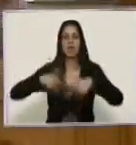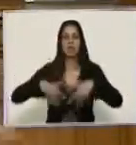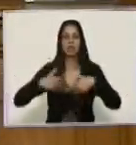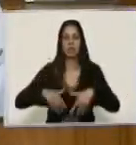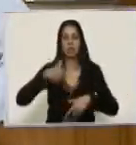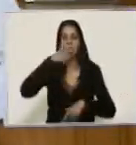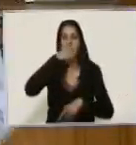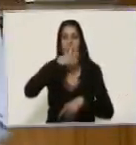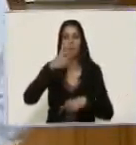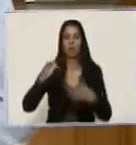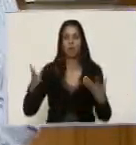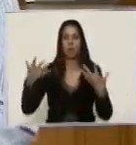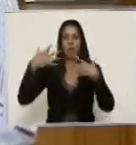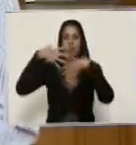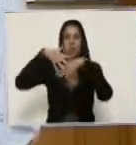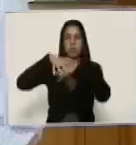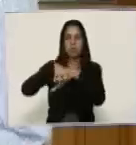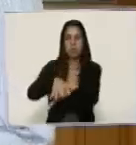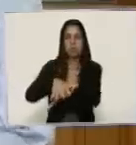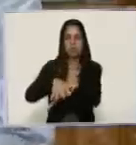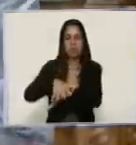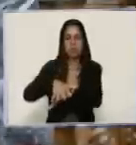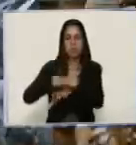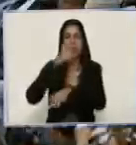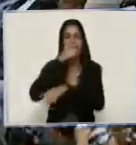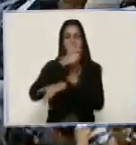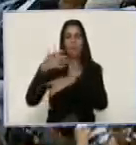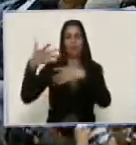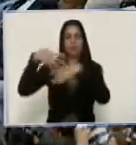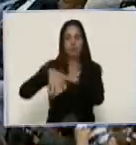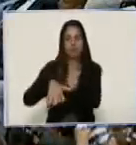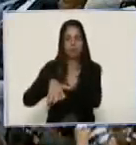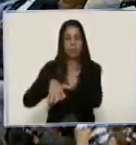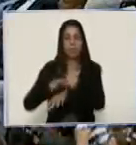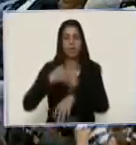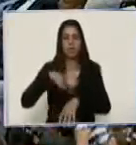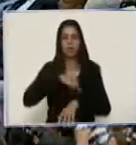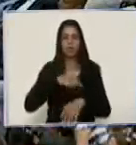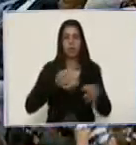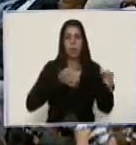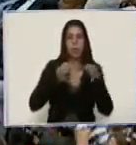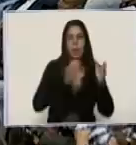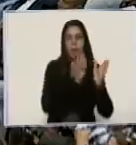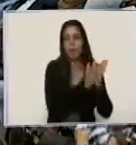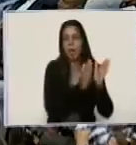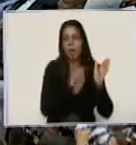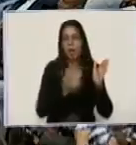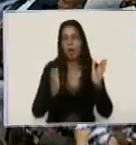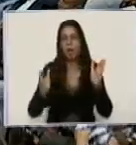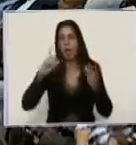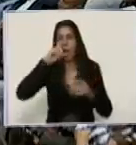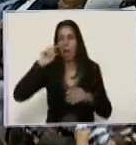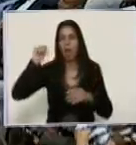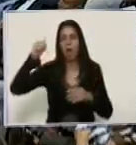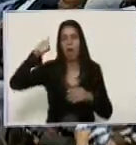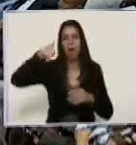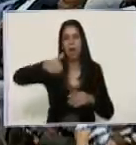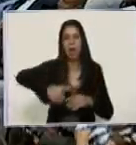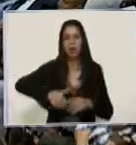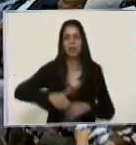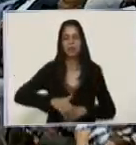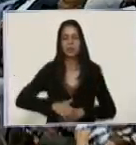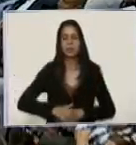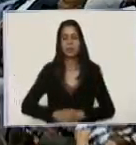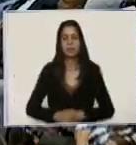en pueblo ejército, que es lo que hemos estado preparándonos durante todo este tiempo.